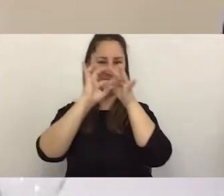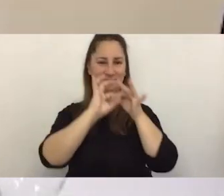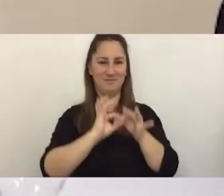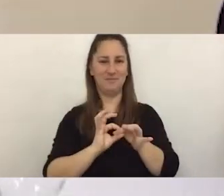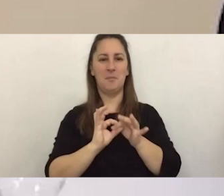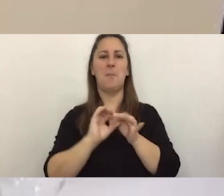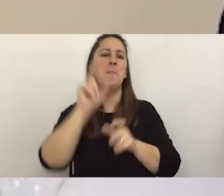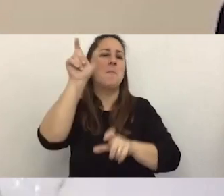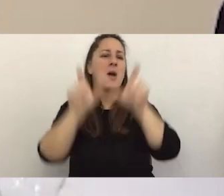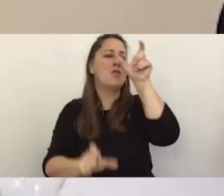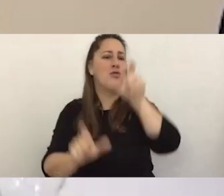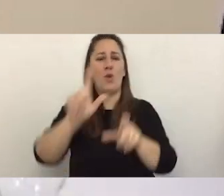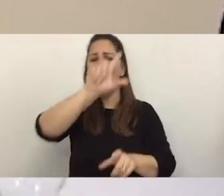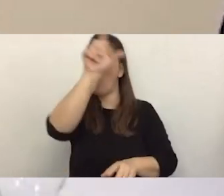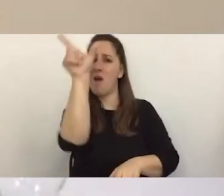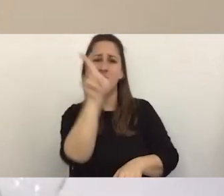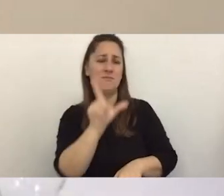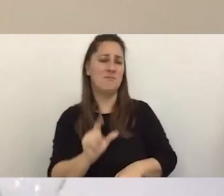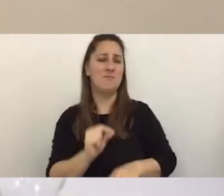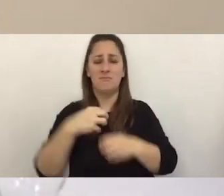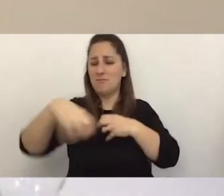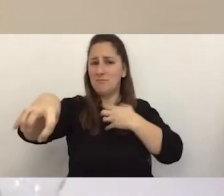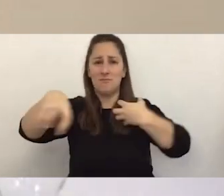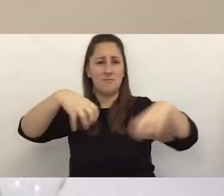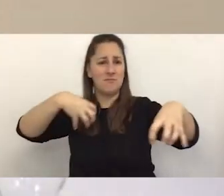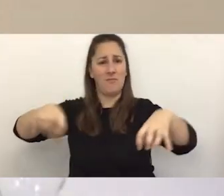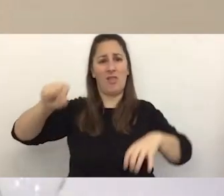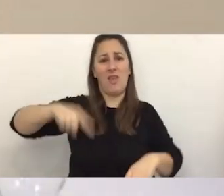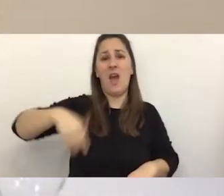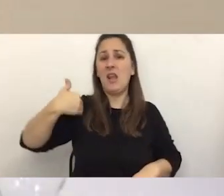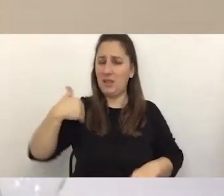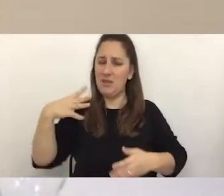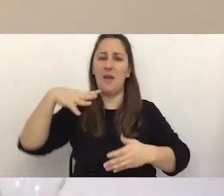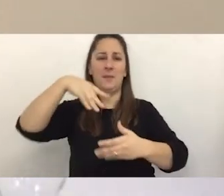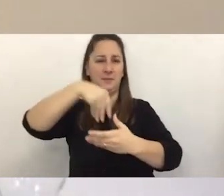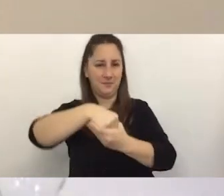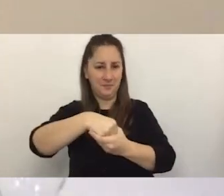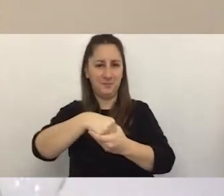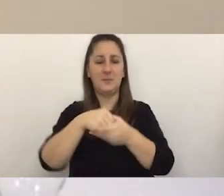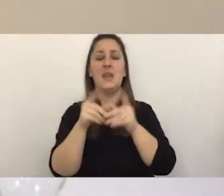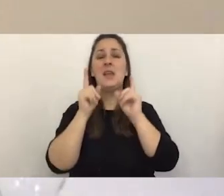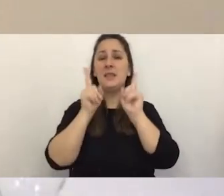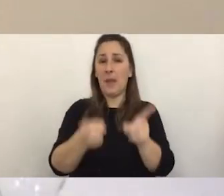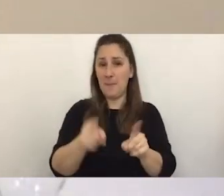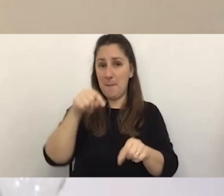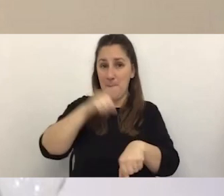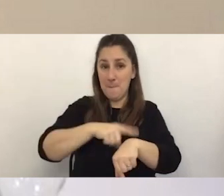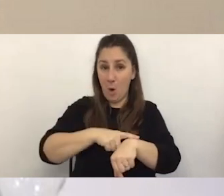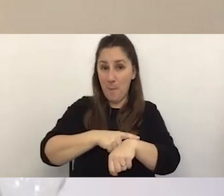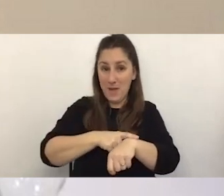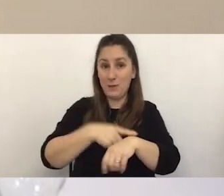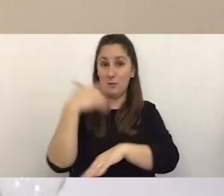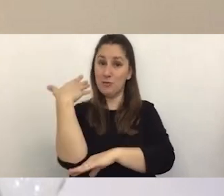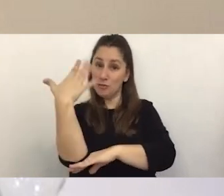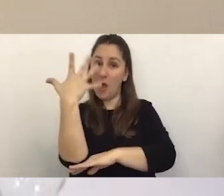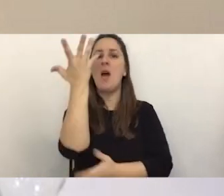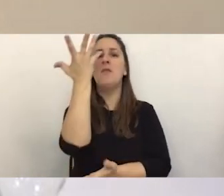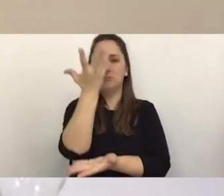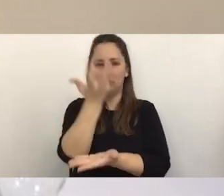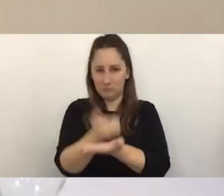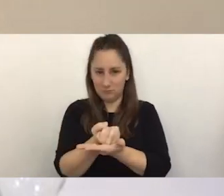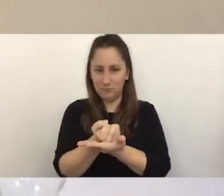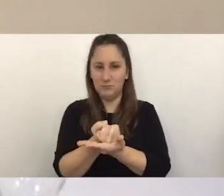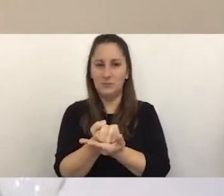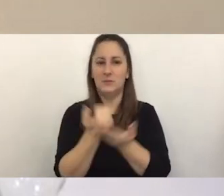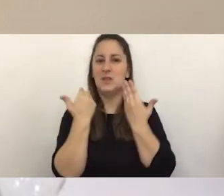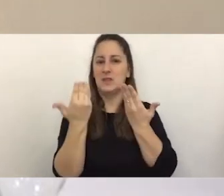participar de las diferentes seccionales del país. Además va a quedar grabado, va a estar disponible